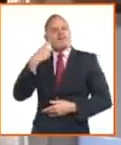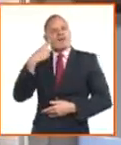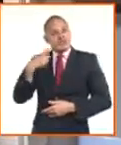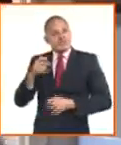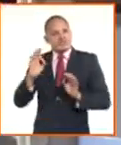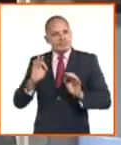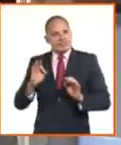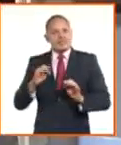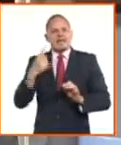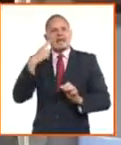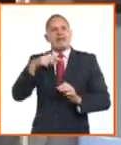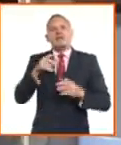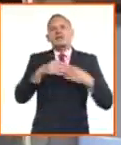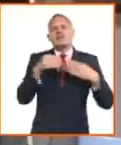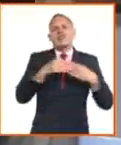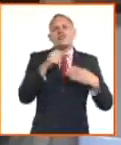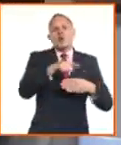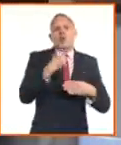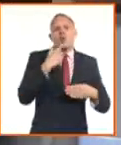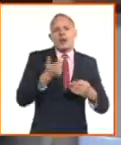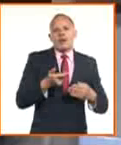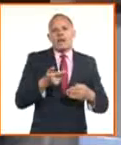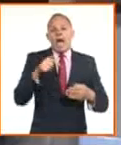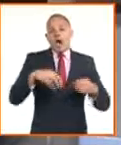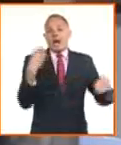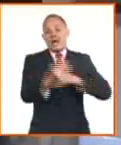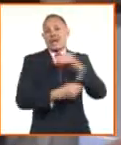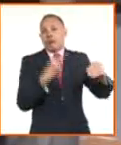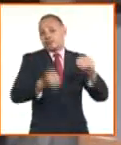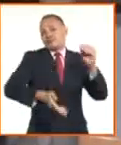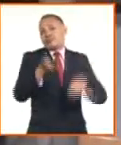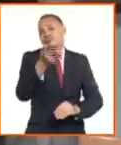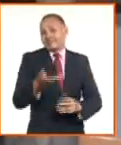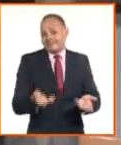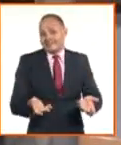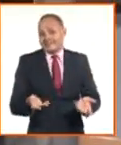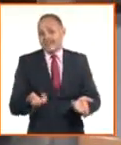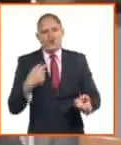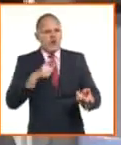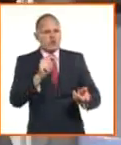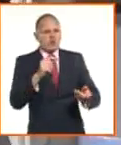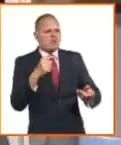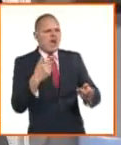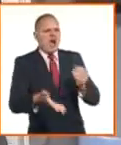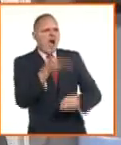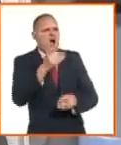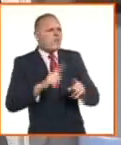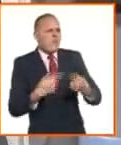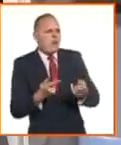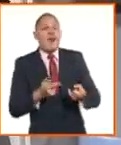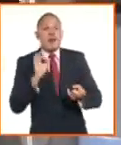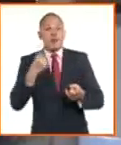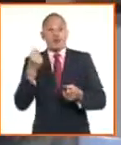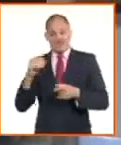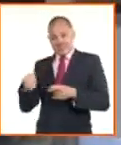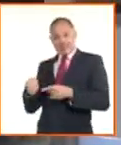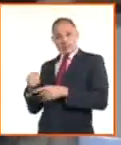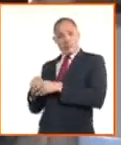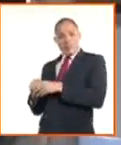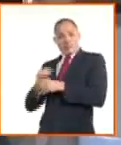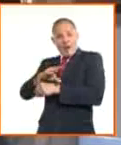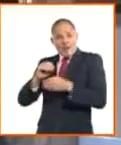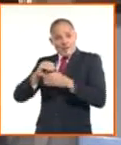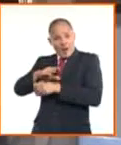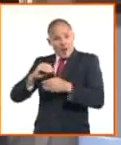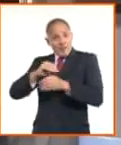y la divisa es el tipo de cambio sube. Tú podrás decir, bueno, subió el tipo de cambio, claro, porque estás inyectando pesos en circulación contra la misma cantidad de dólares. Entonces,